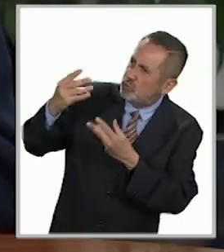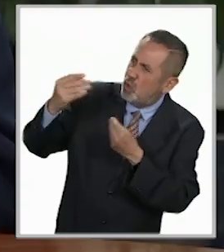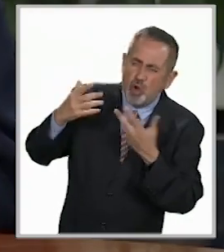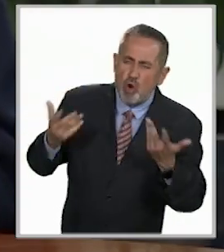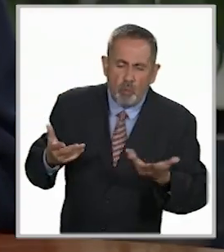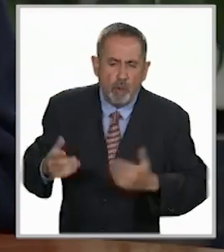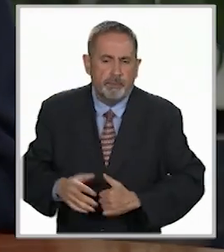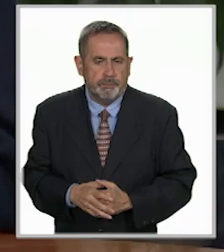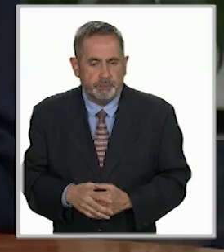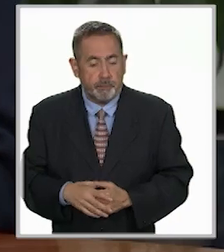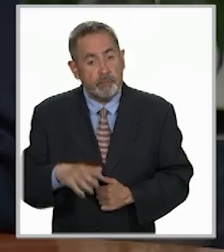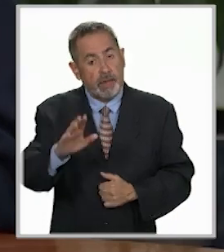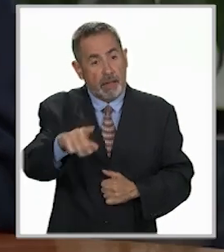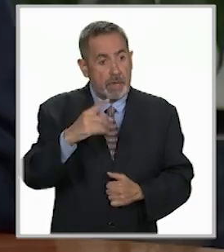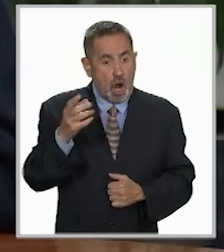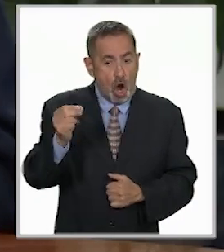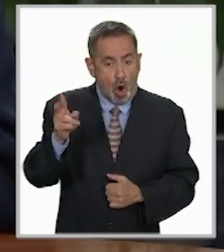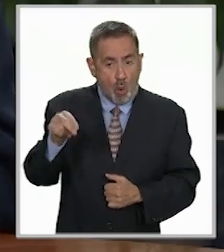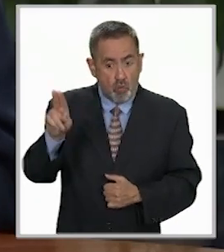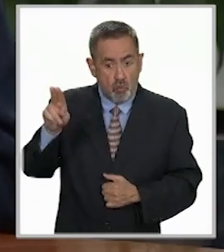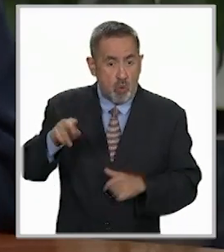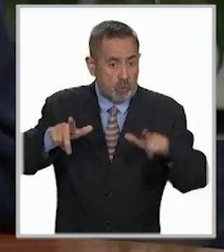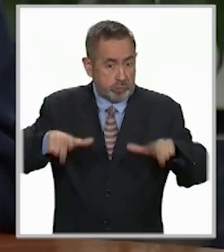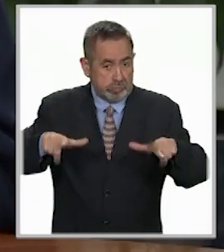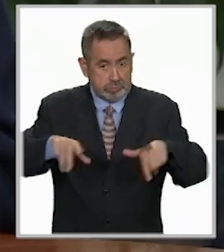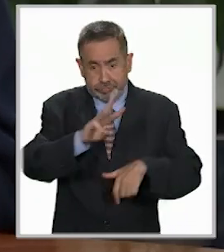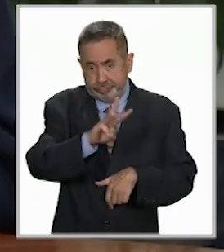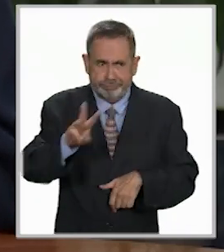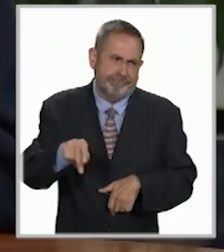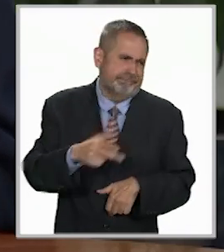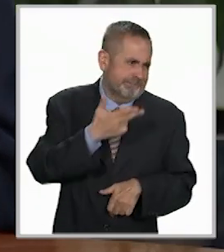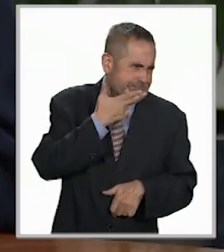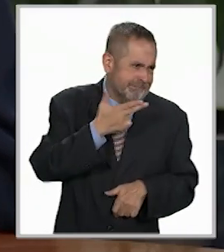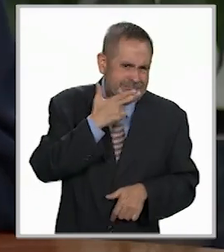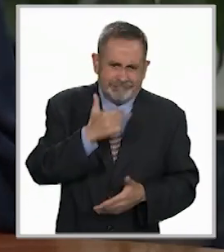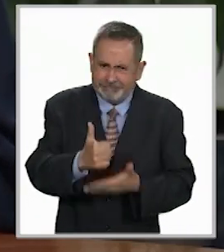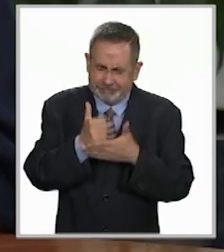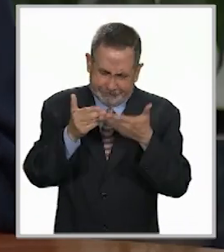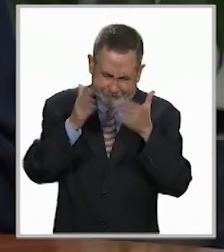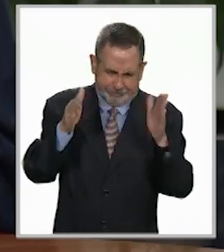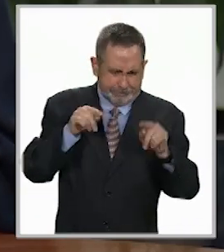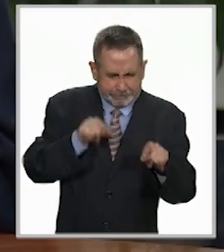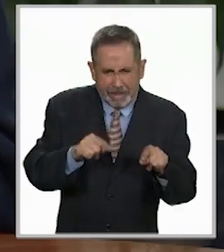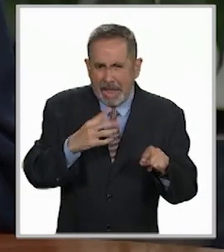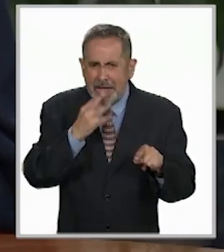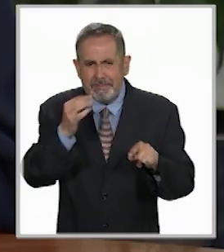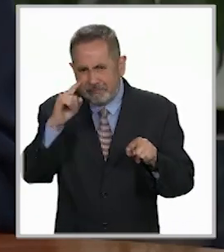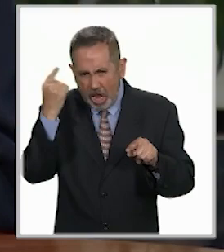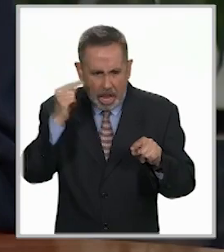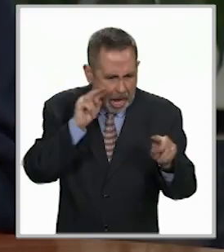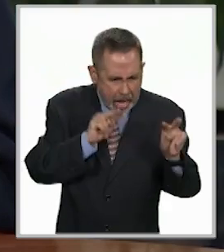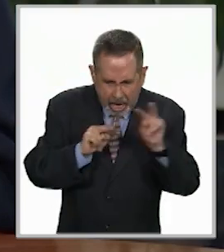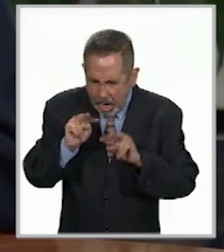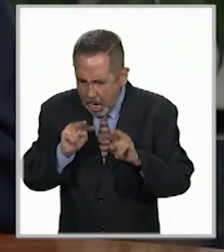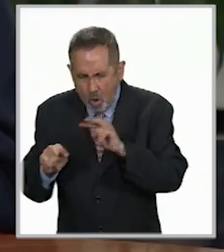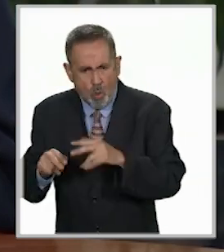Claro. Bueno, la verdad es que la página, el portal de Naciones Unidas es sumamente práctico, es muy